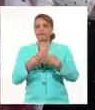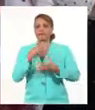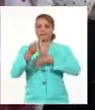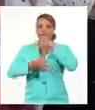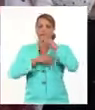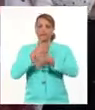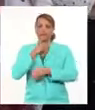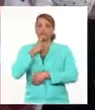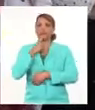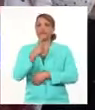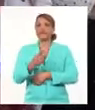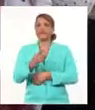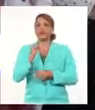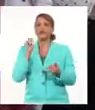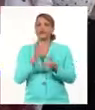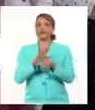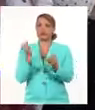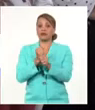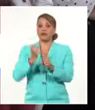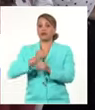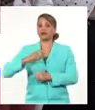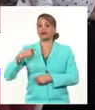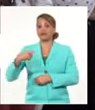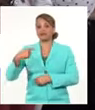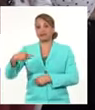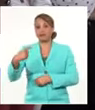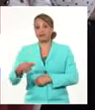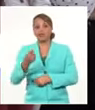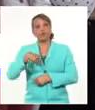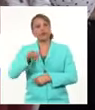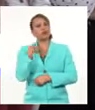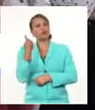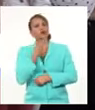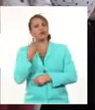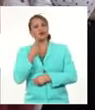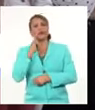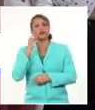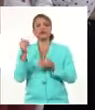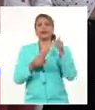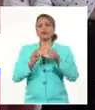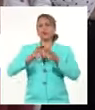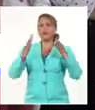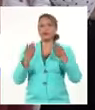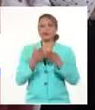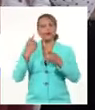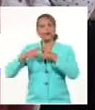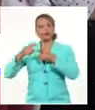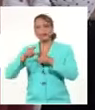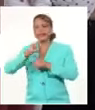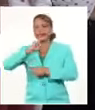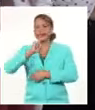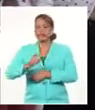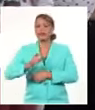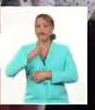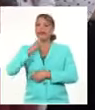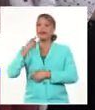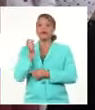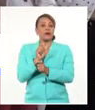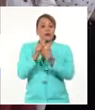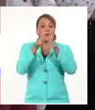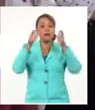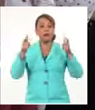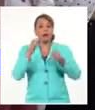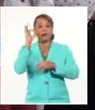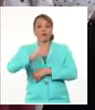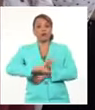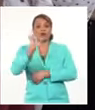reto de arrancar la industria todos los días. Estamos en todas las cosas que son difíciles, es decir, el mayor porciento